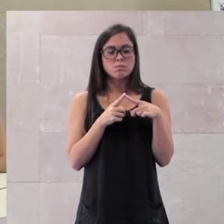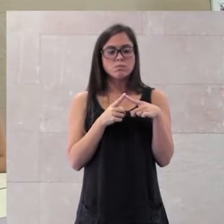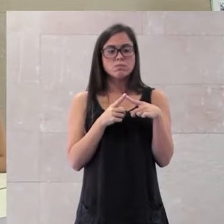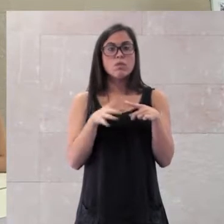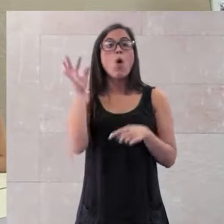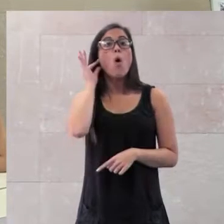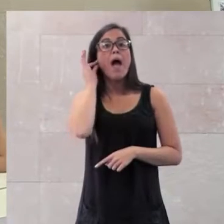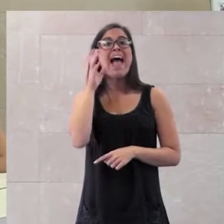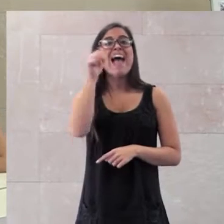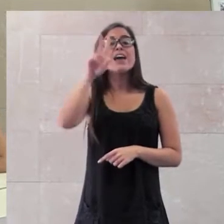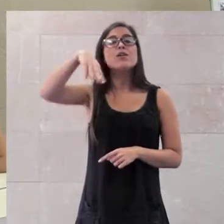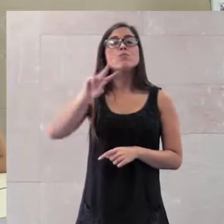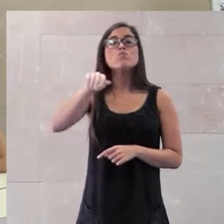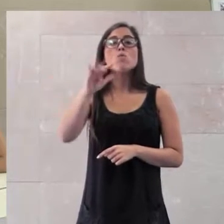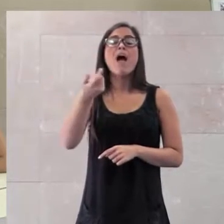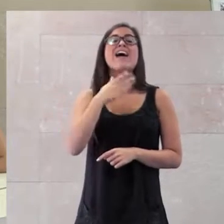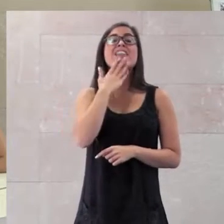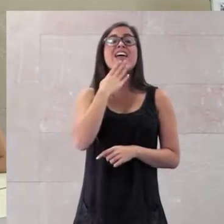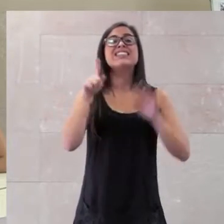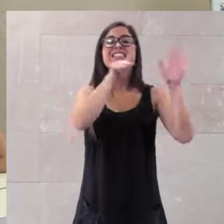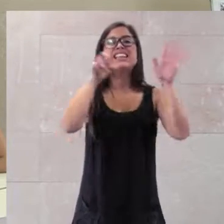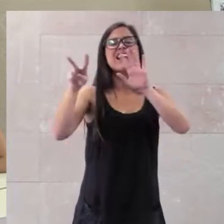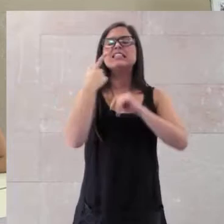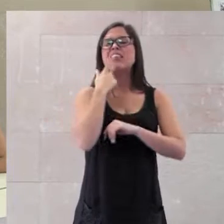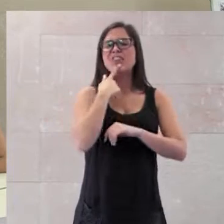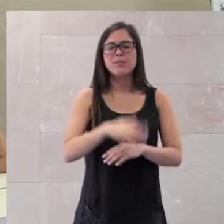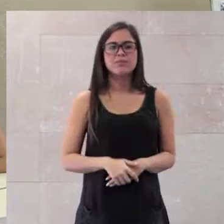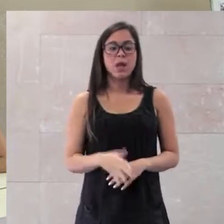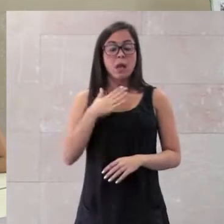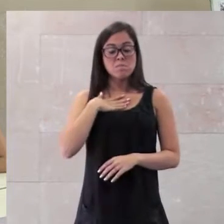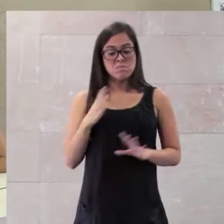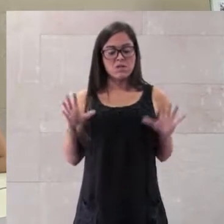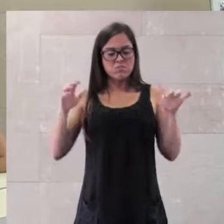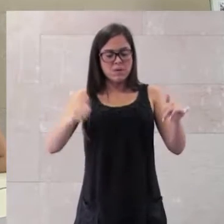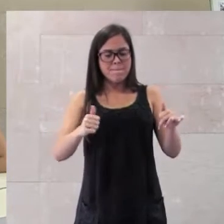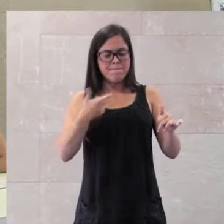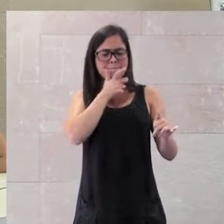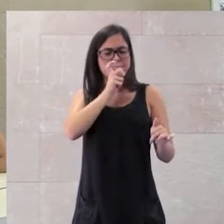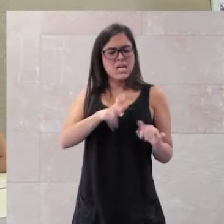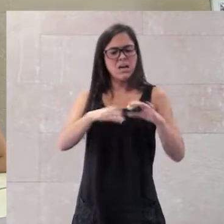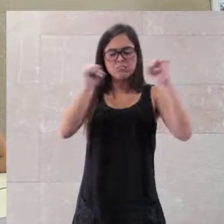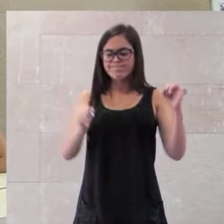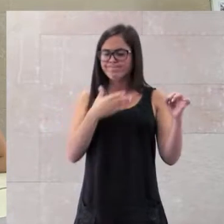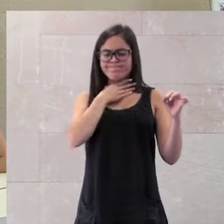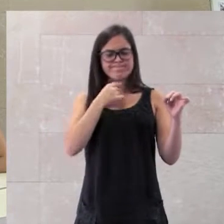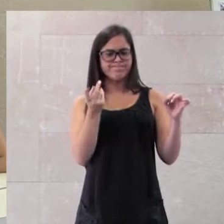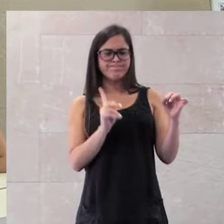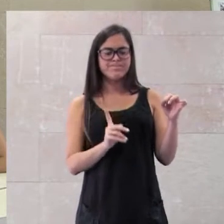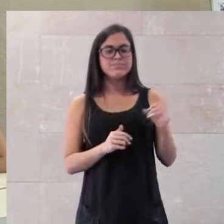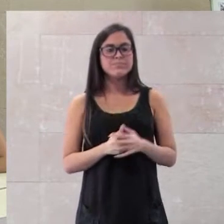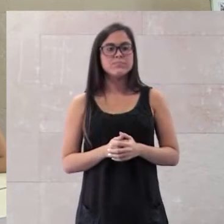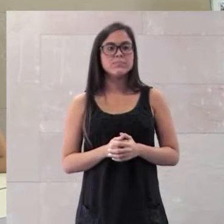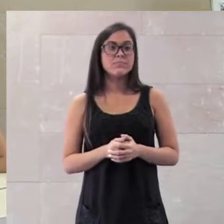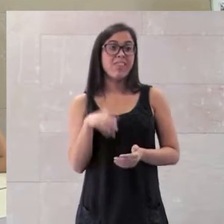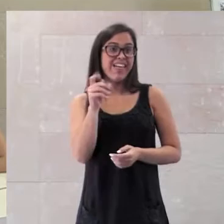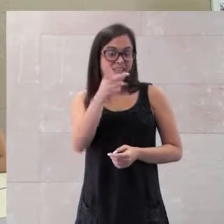Una mujer de Ermua, de 67 años, dice así: a mí al principio la palabra empoderamiento no me gustaba. Esto